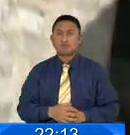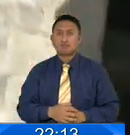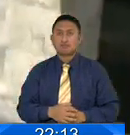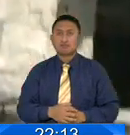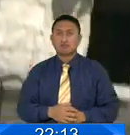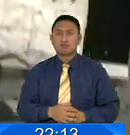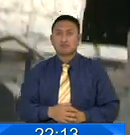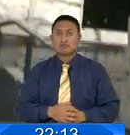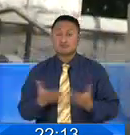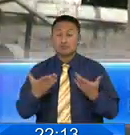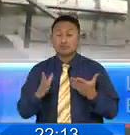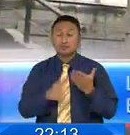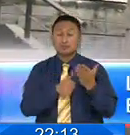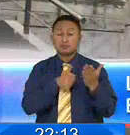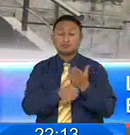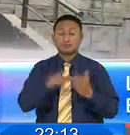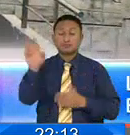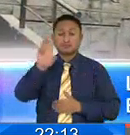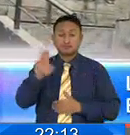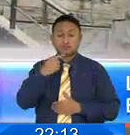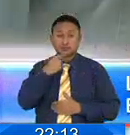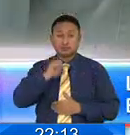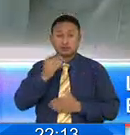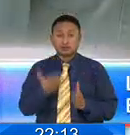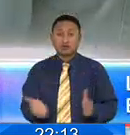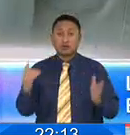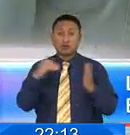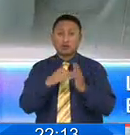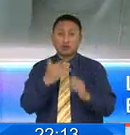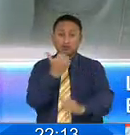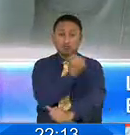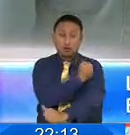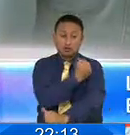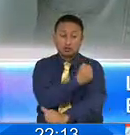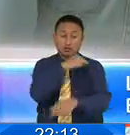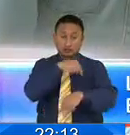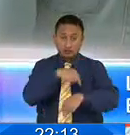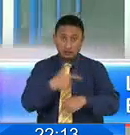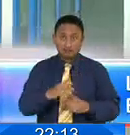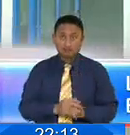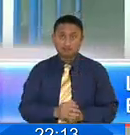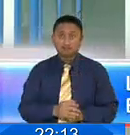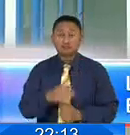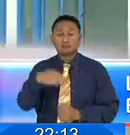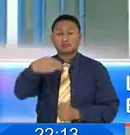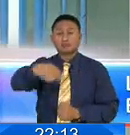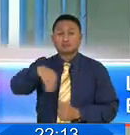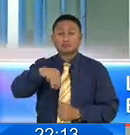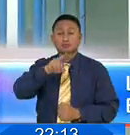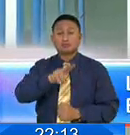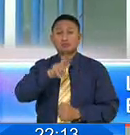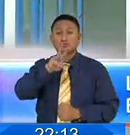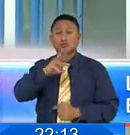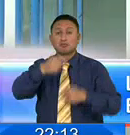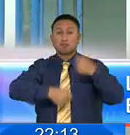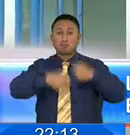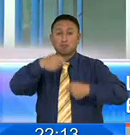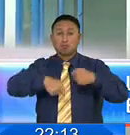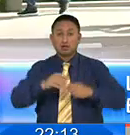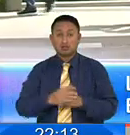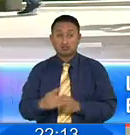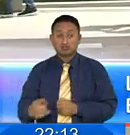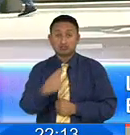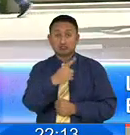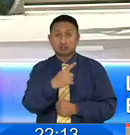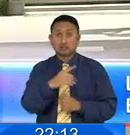Luego que el Ministerio de Salud anunció que se reanudaba la vacunación para segundas dosis, este miércoles 26 de mayo así amaneció el Centro